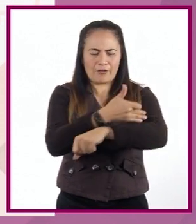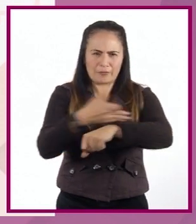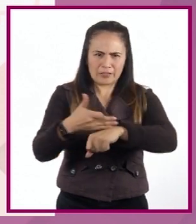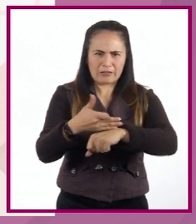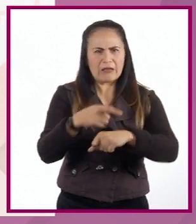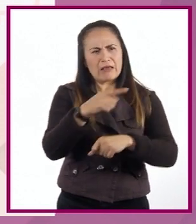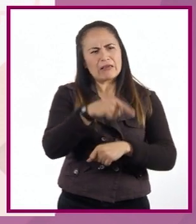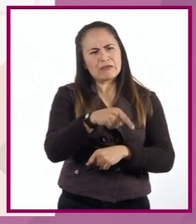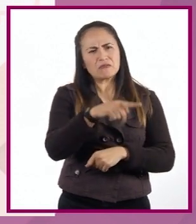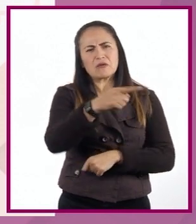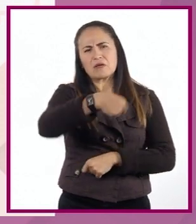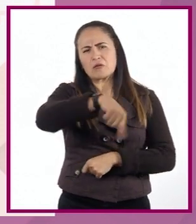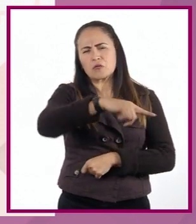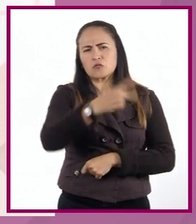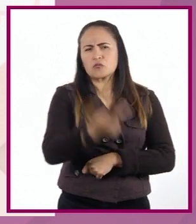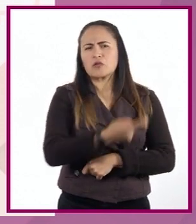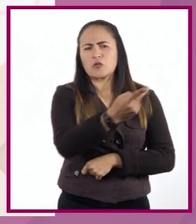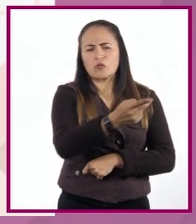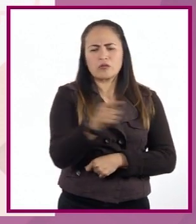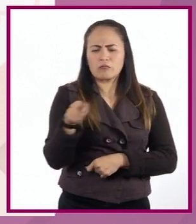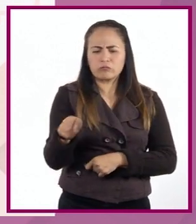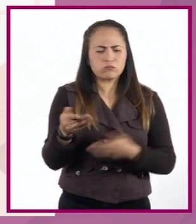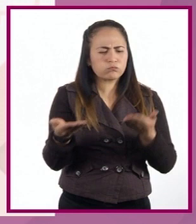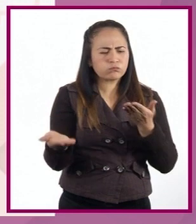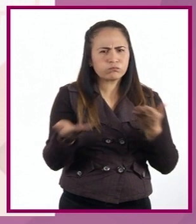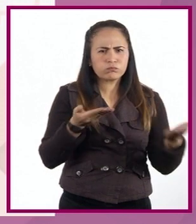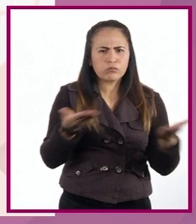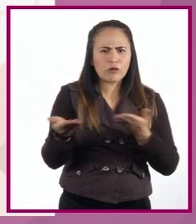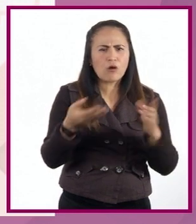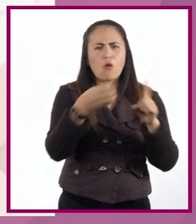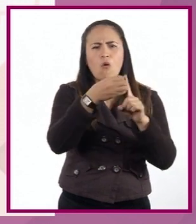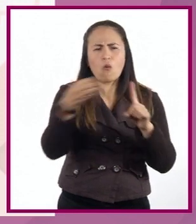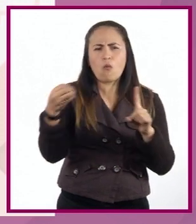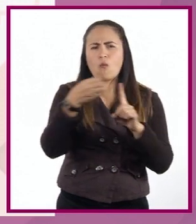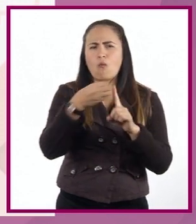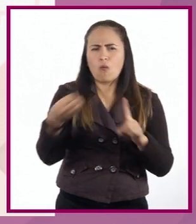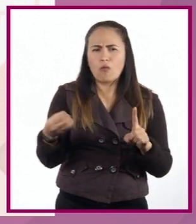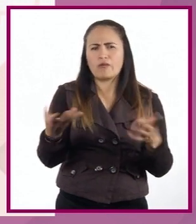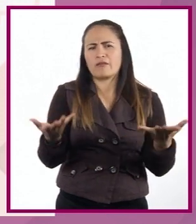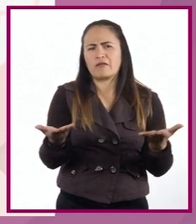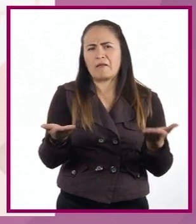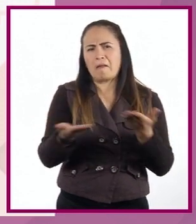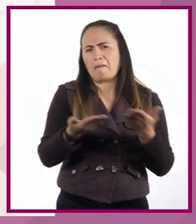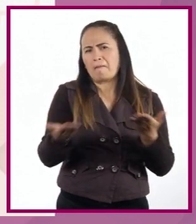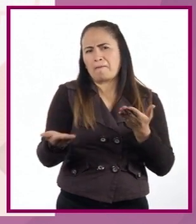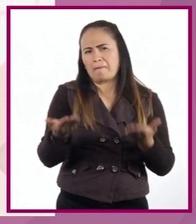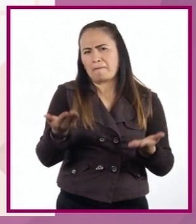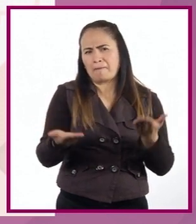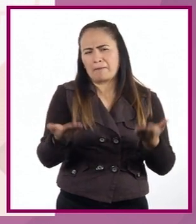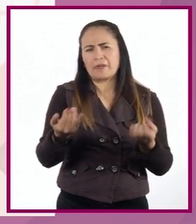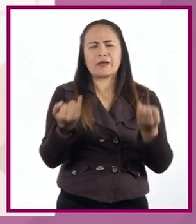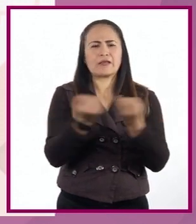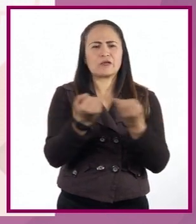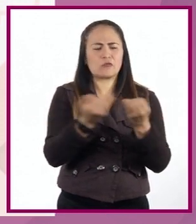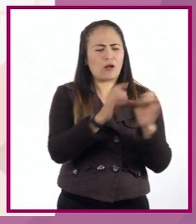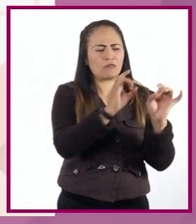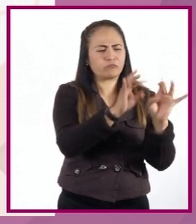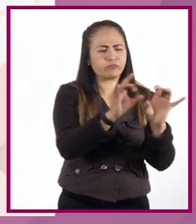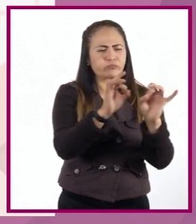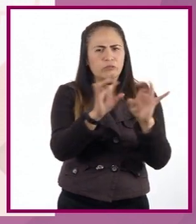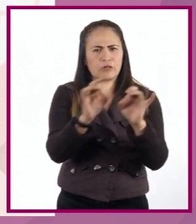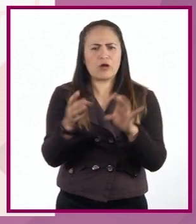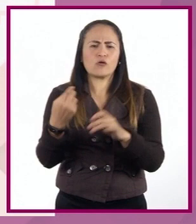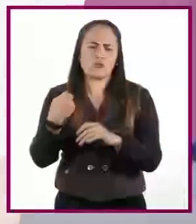y pregúntenles qué diferencia encuentran en el orden en que se presenta la noticia y la secuencia de hechos que